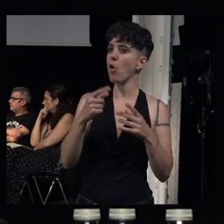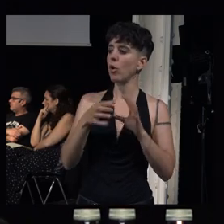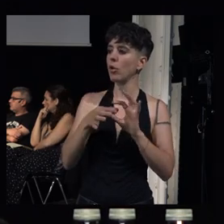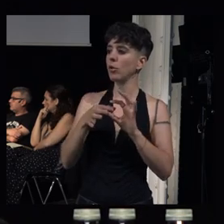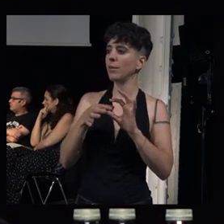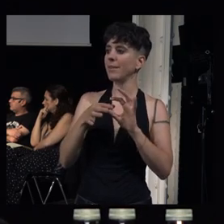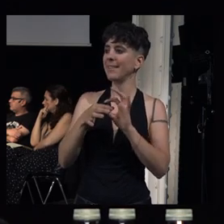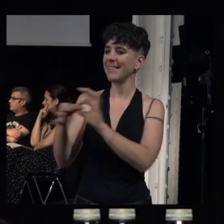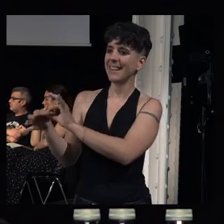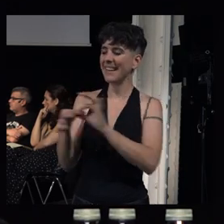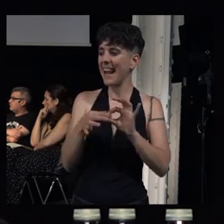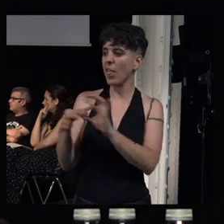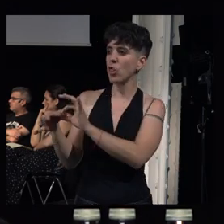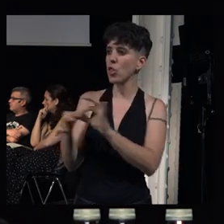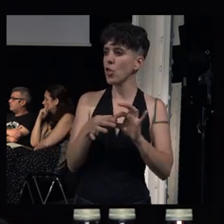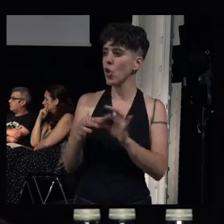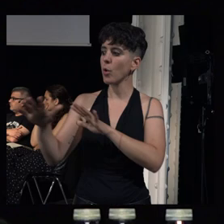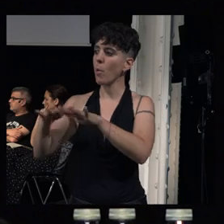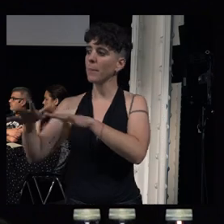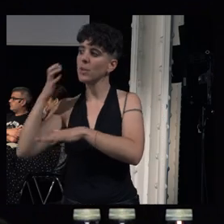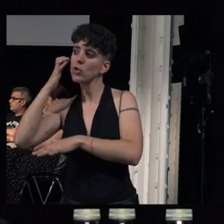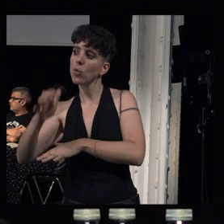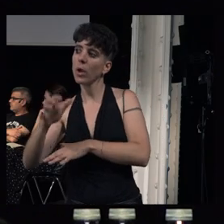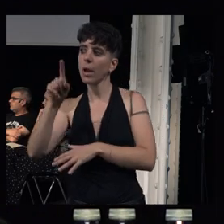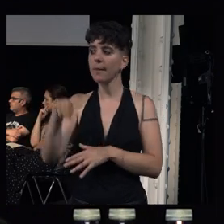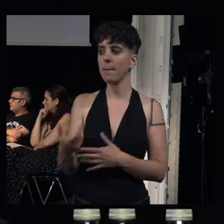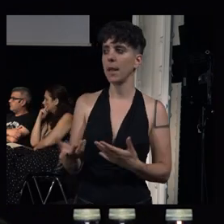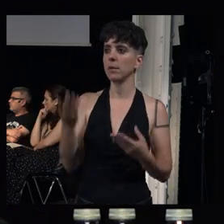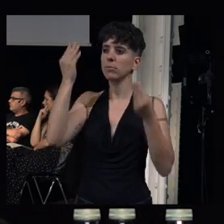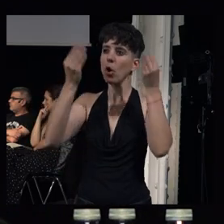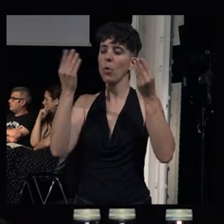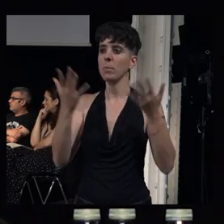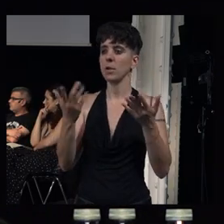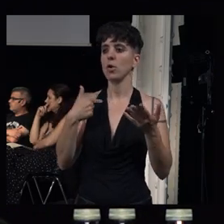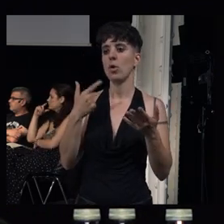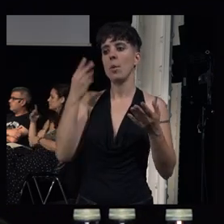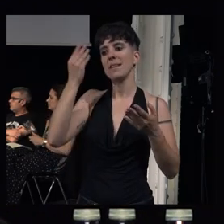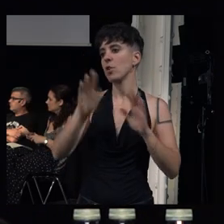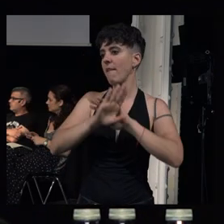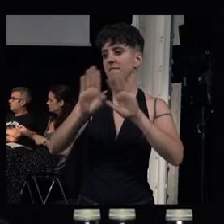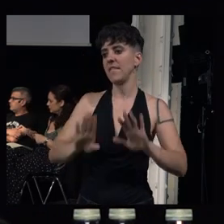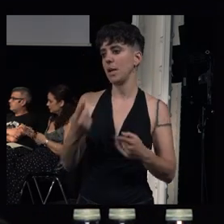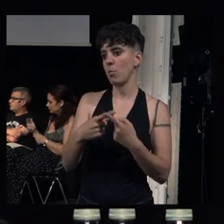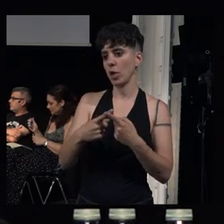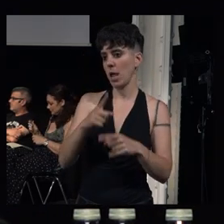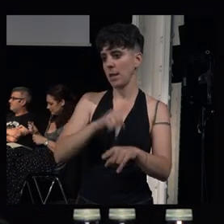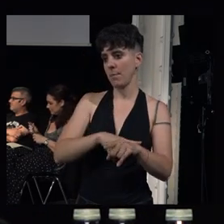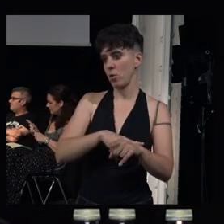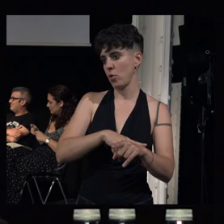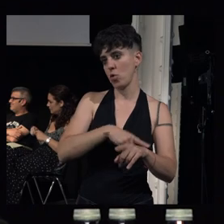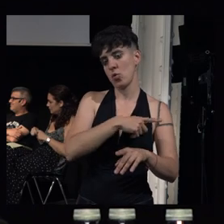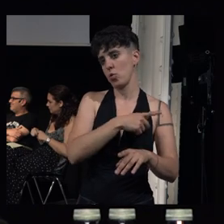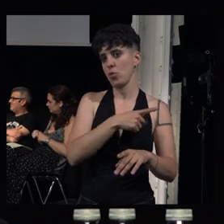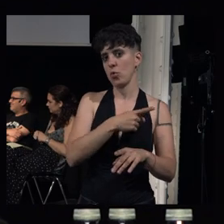relación con los movimientos queer. Creo que lo voy a dejar aquí porque si no me paso ya de tiempo, que